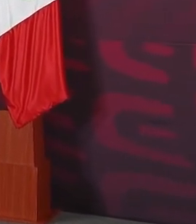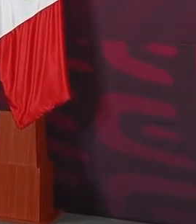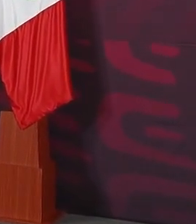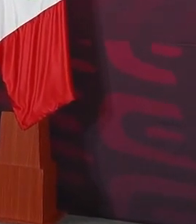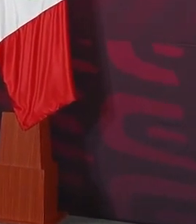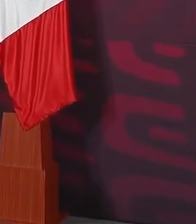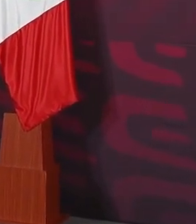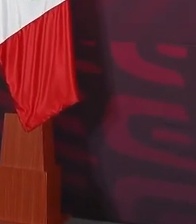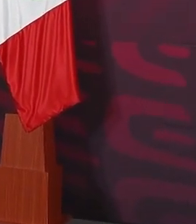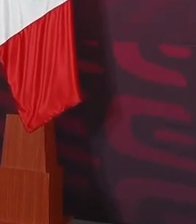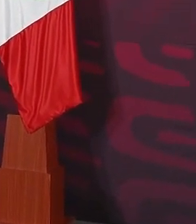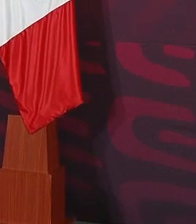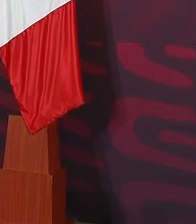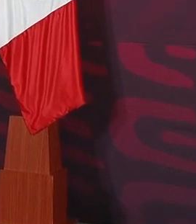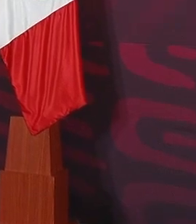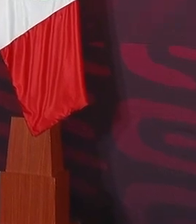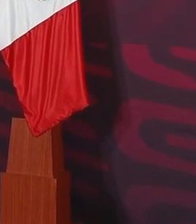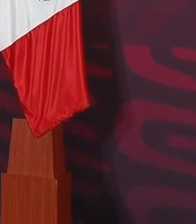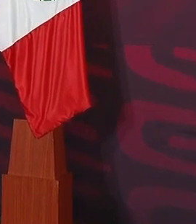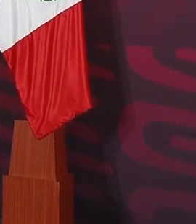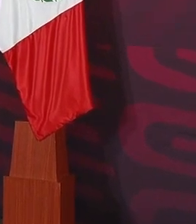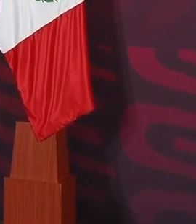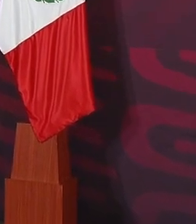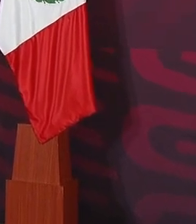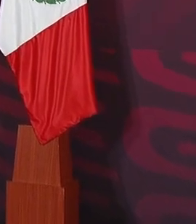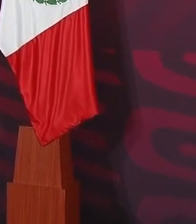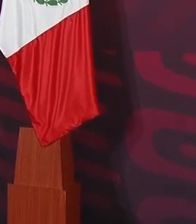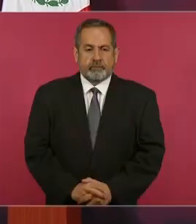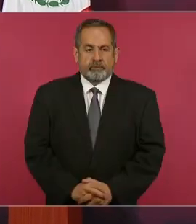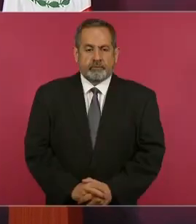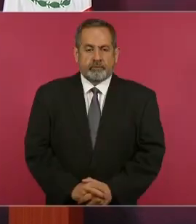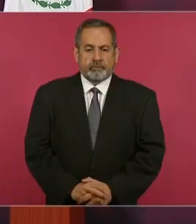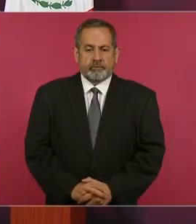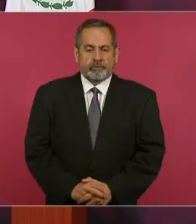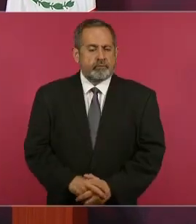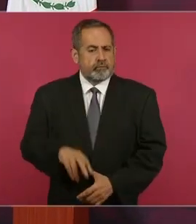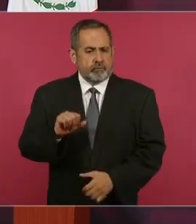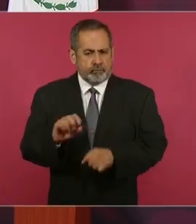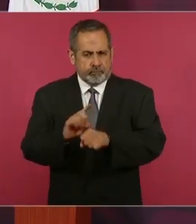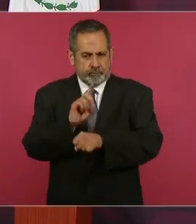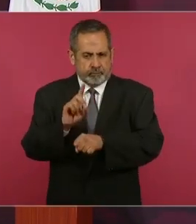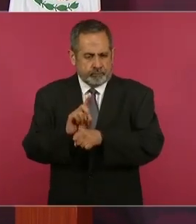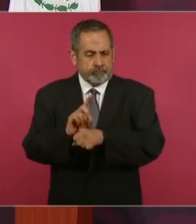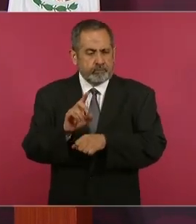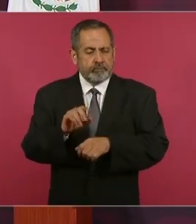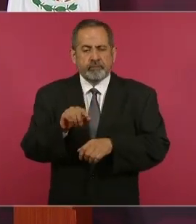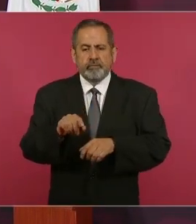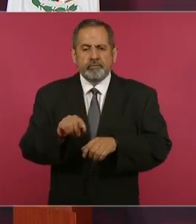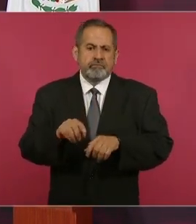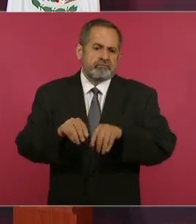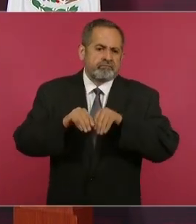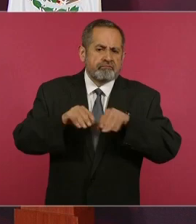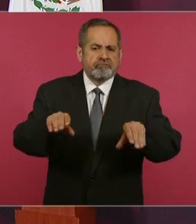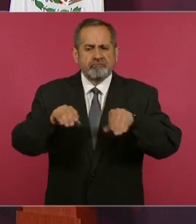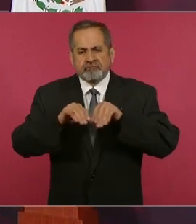a informar el día de hoy. Si les parece, vamos a